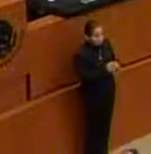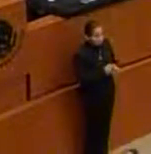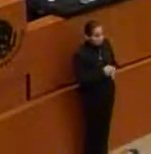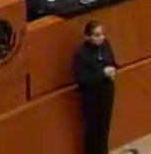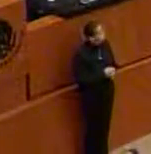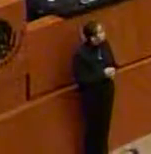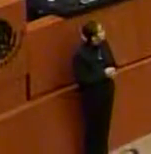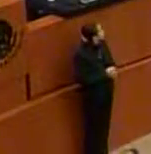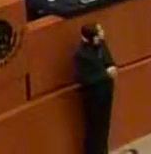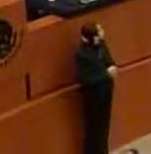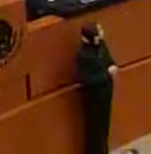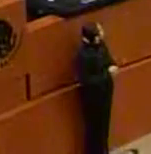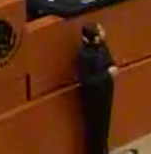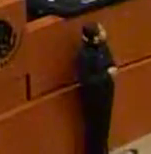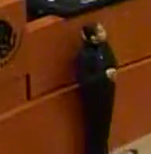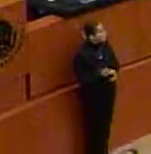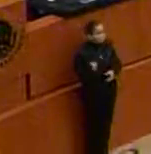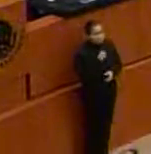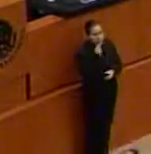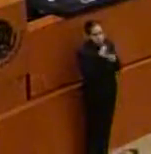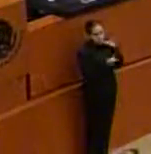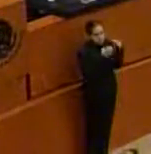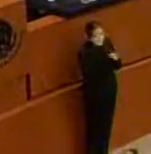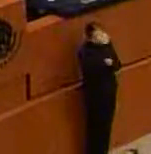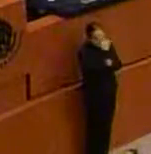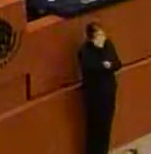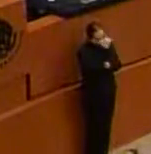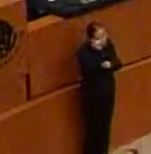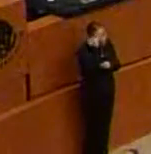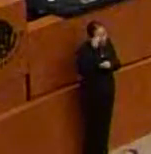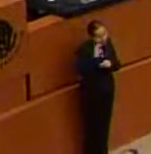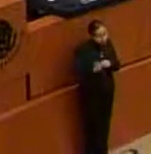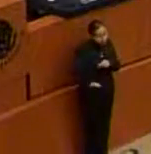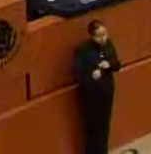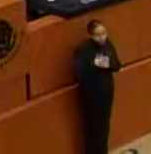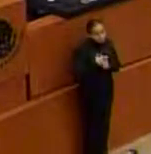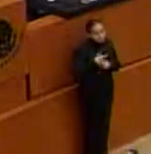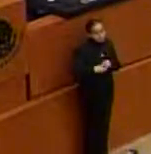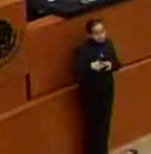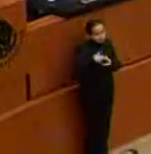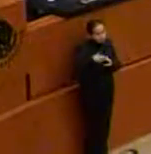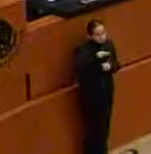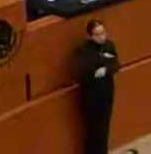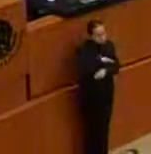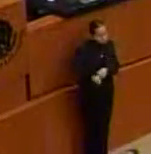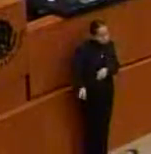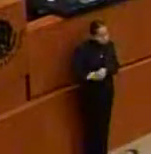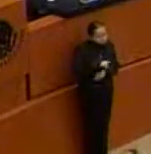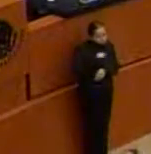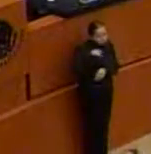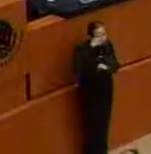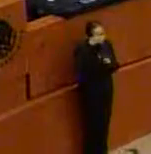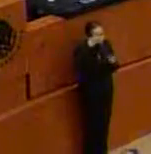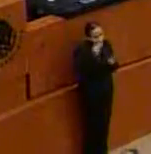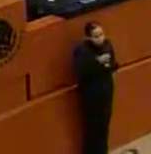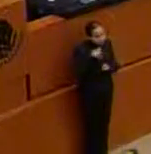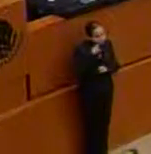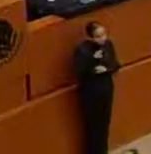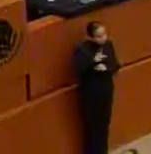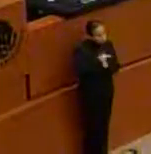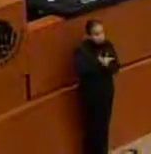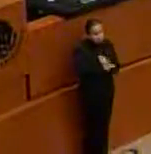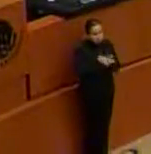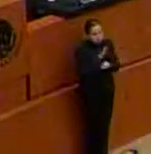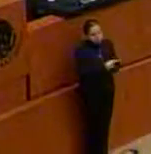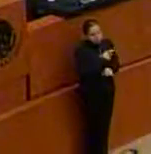brevemente, pues cuando hablamos de la experiencia en la India, en Madhya Pradesh, una de las regiones más pobres del mundo, en